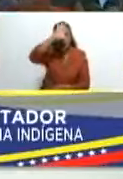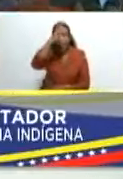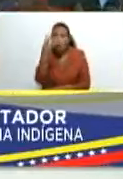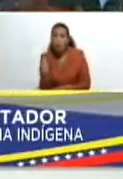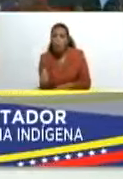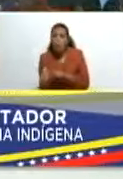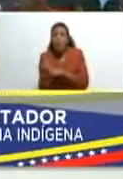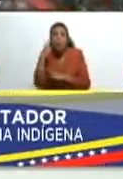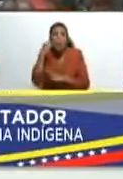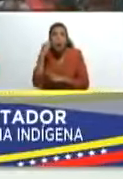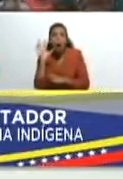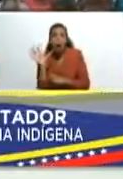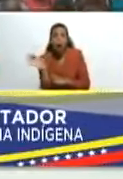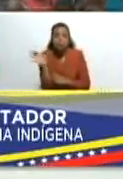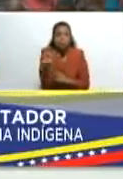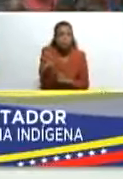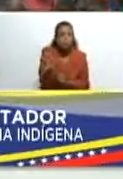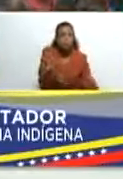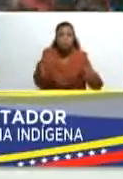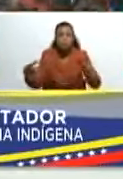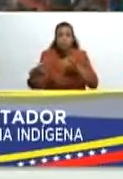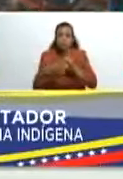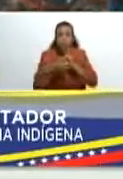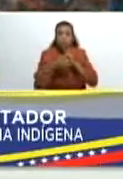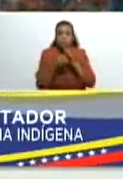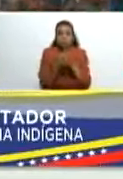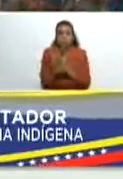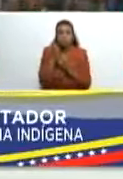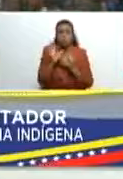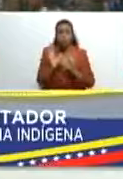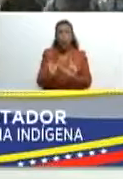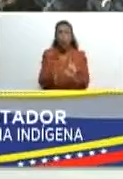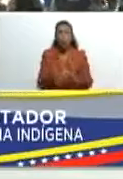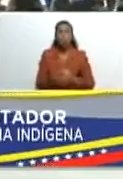poder defender la patria. Sin